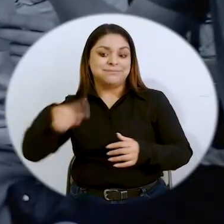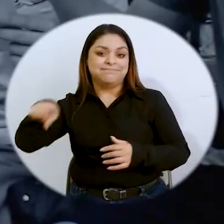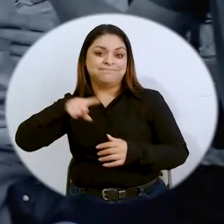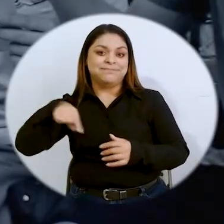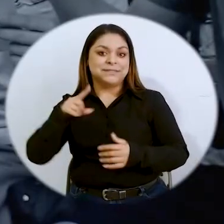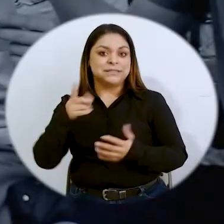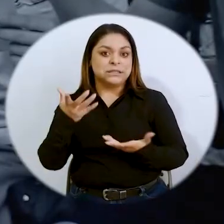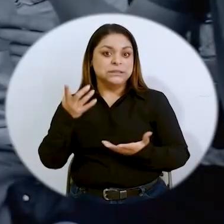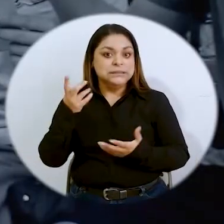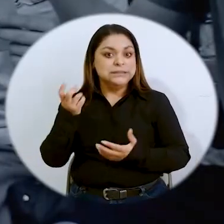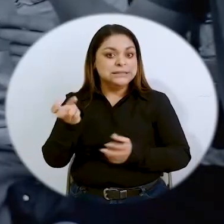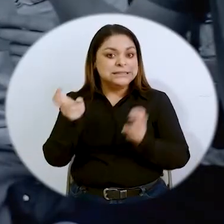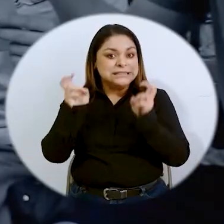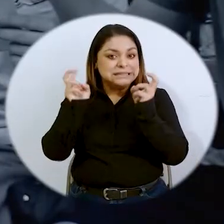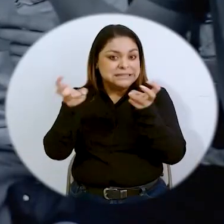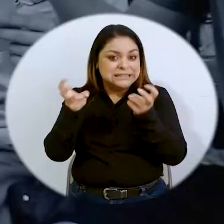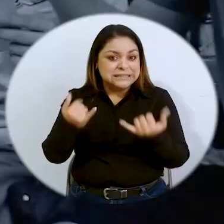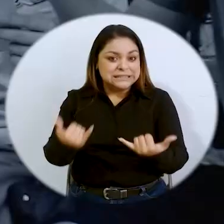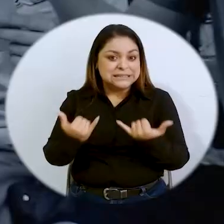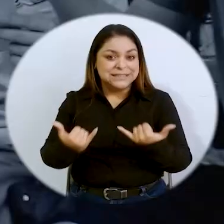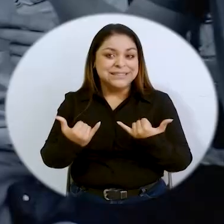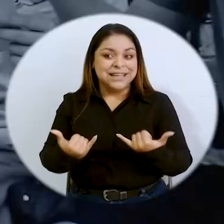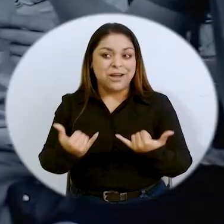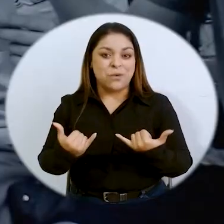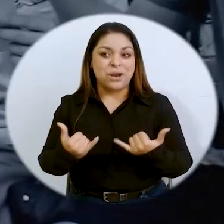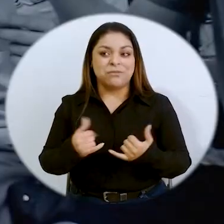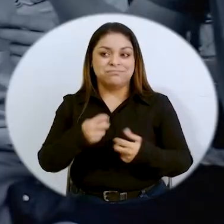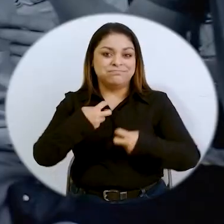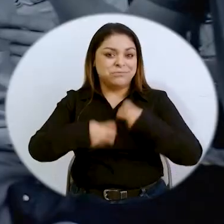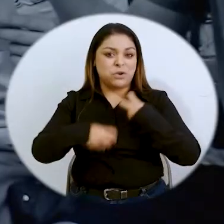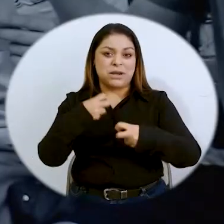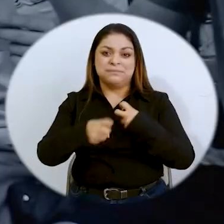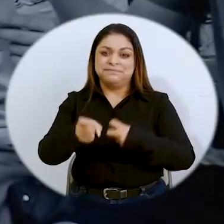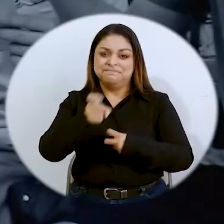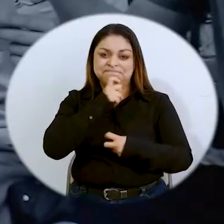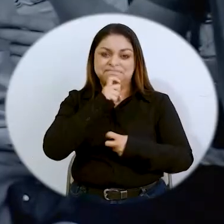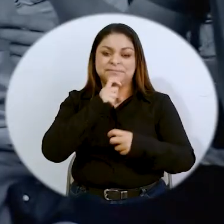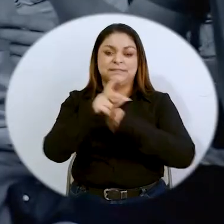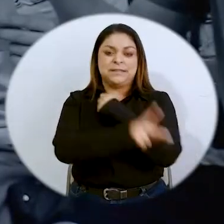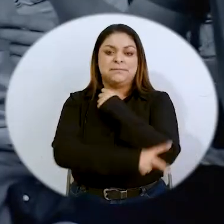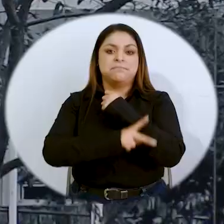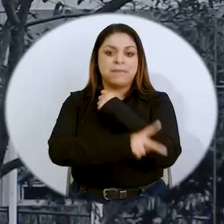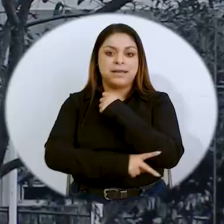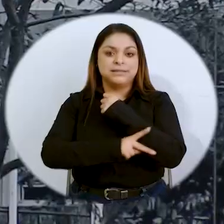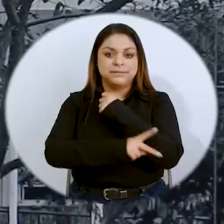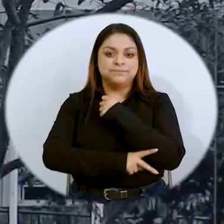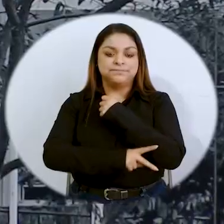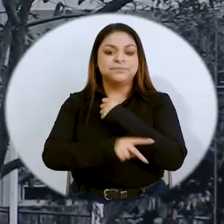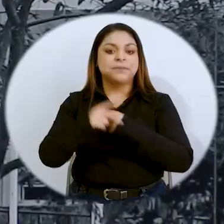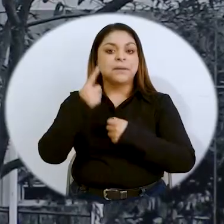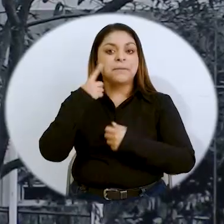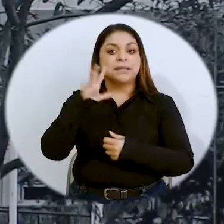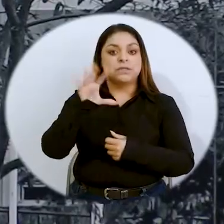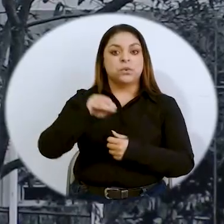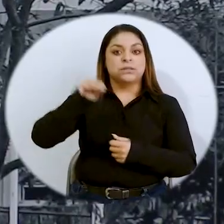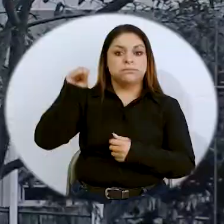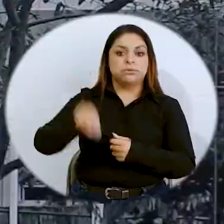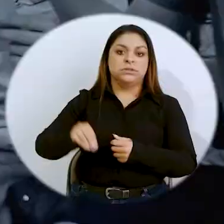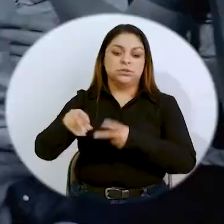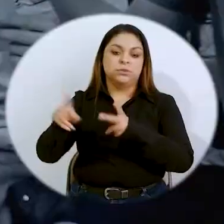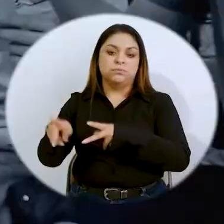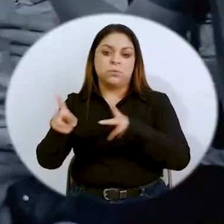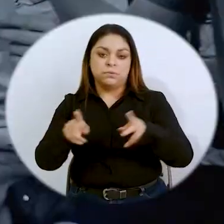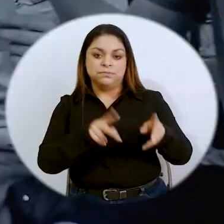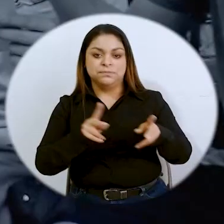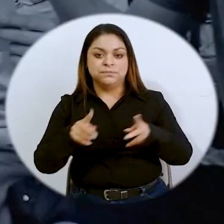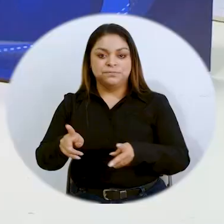hemos abordado muchas veces, Roxana, es uno de esos temas que ya se está convirtiendo en un problema estructural del país para el 50%